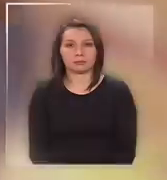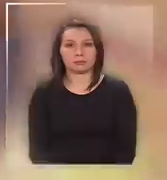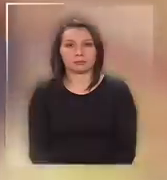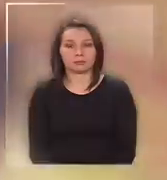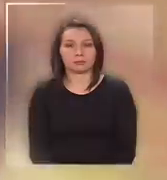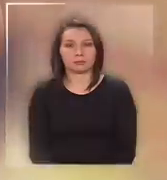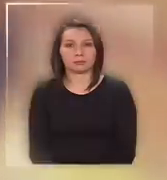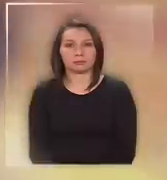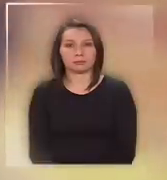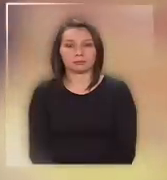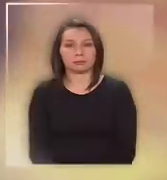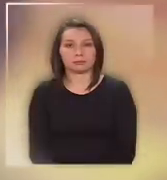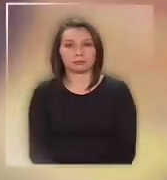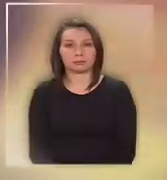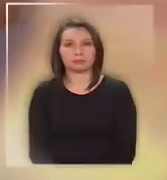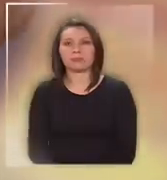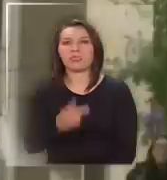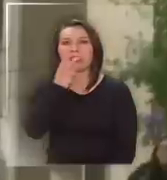¡Vistalade!